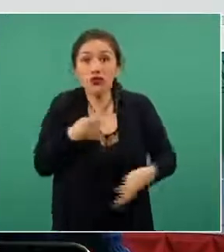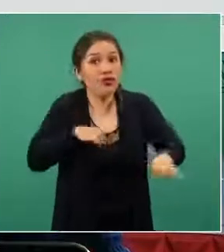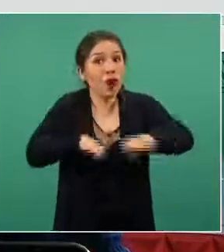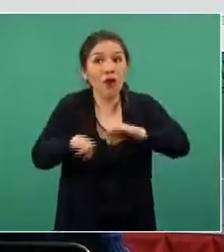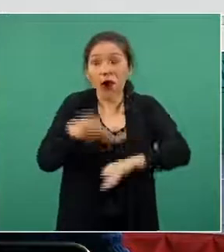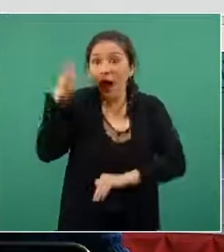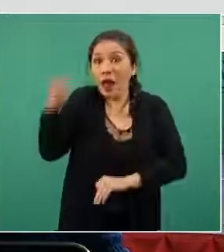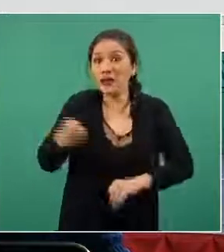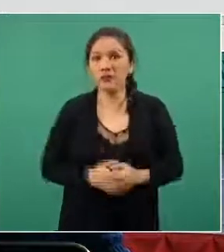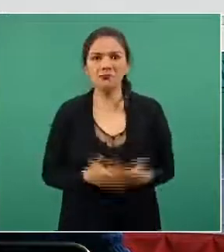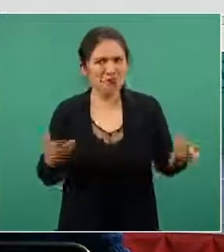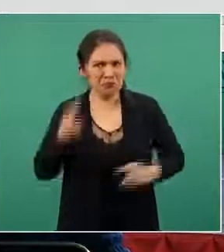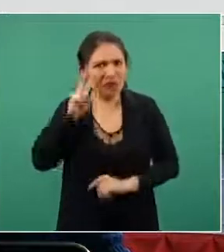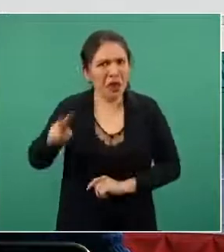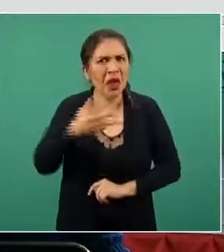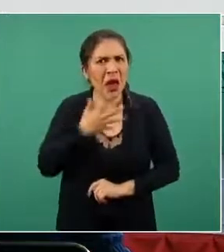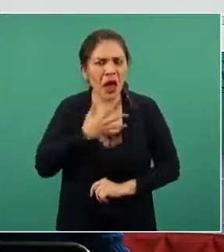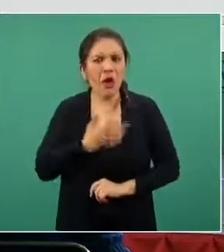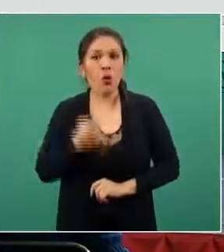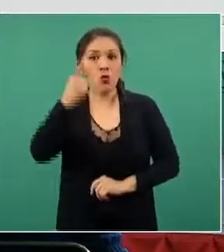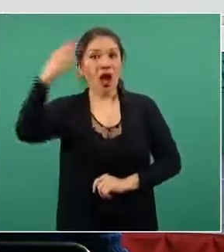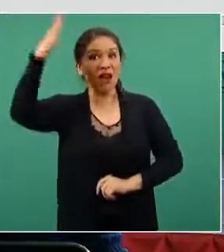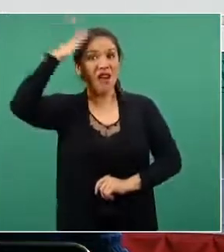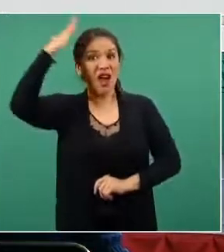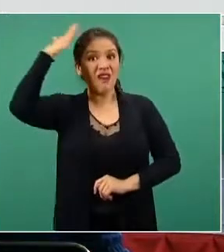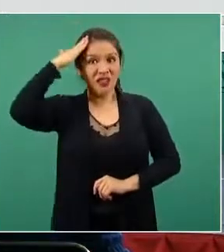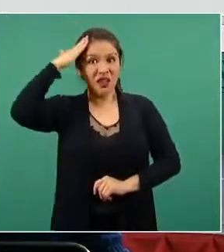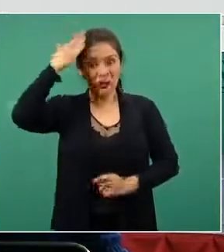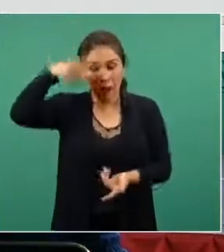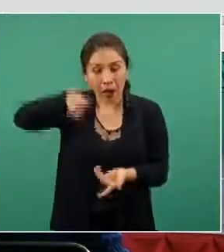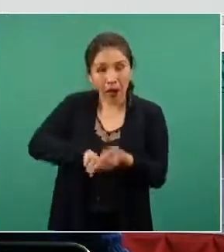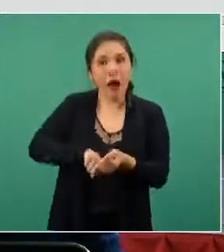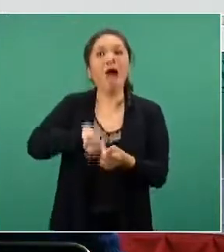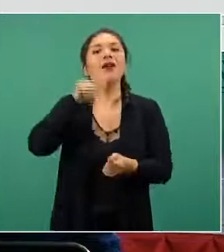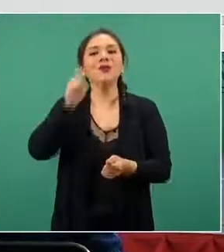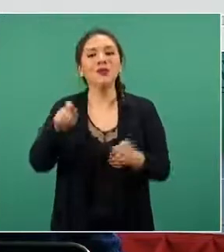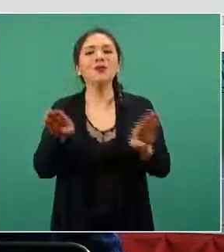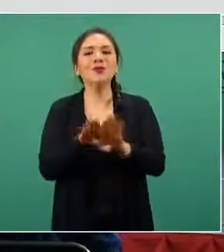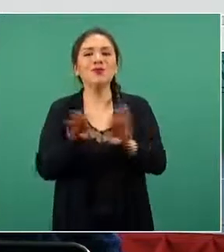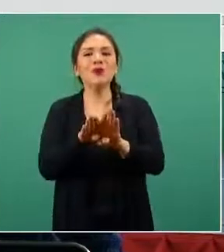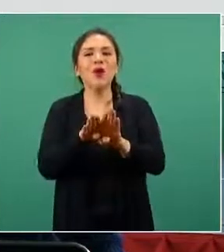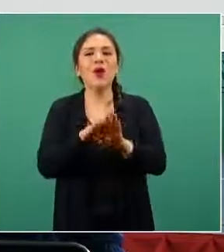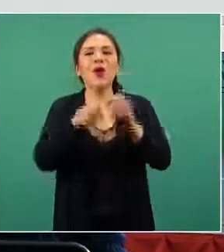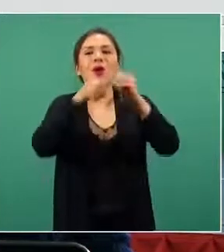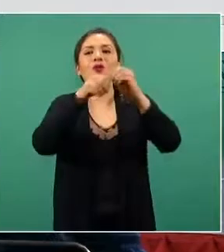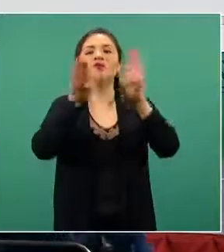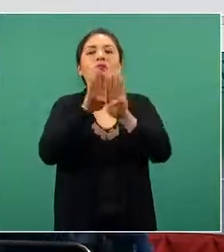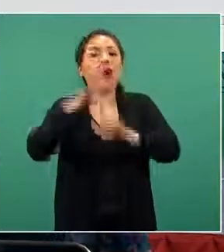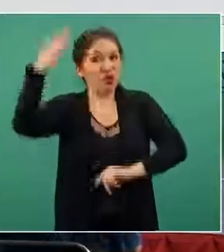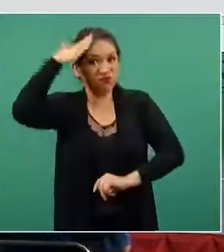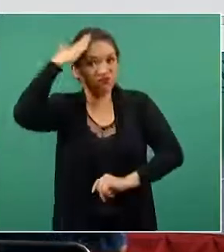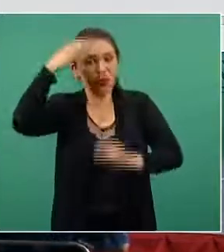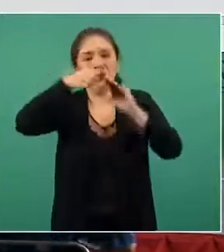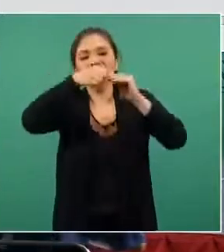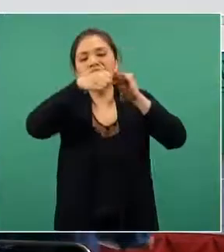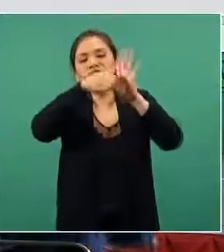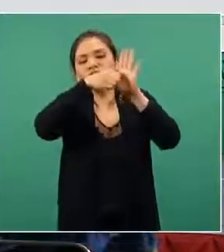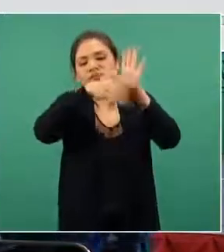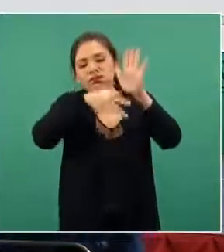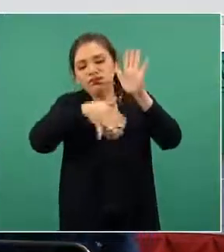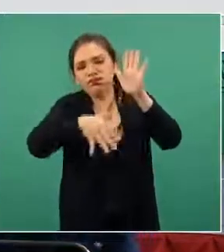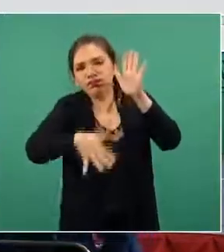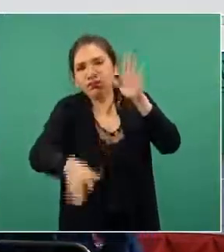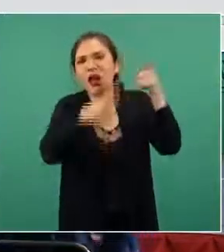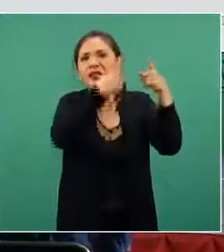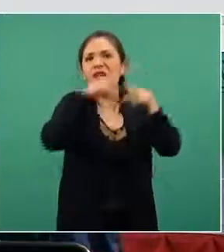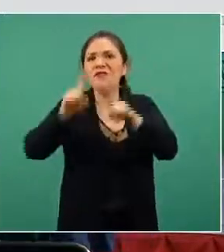nosotros, en donde tenemos una cabeza, en donde esto va descargando una serie de funciones